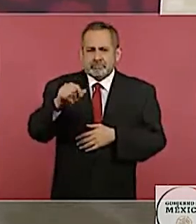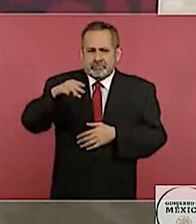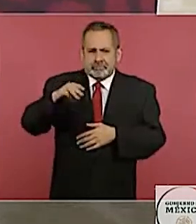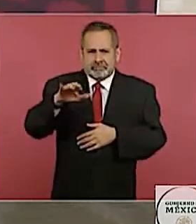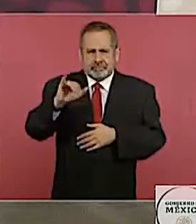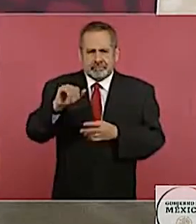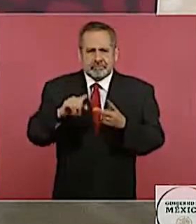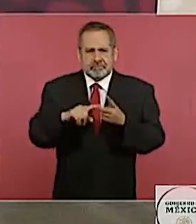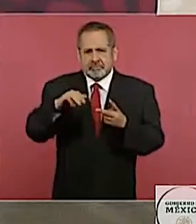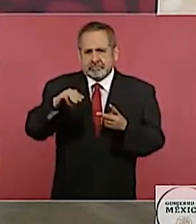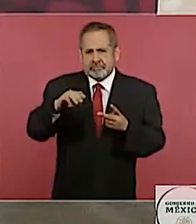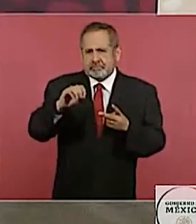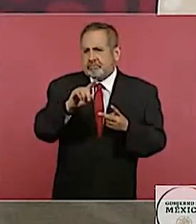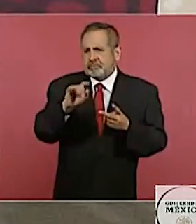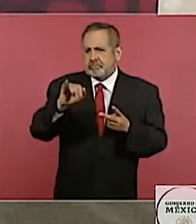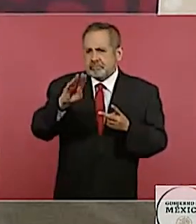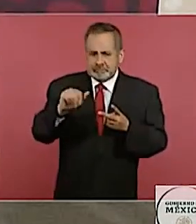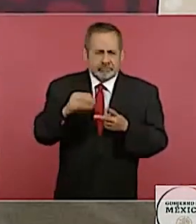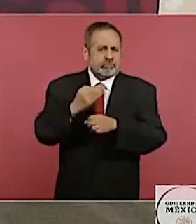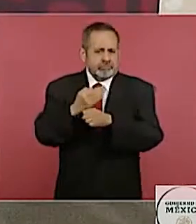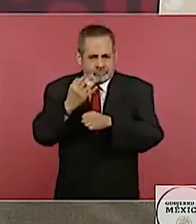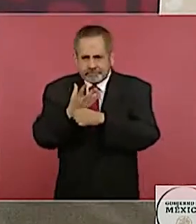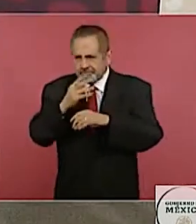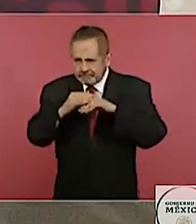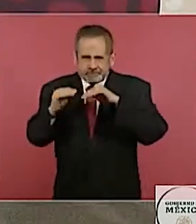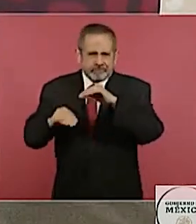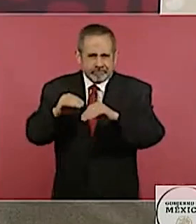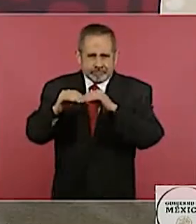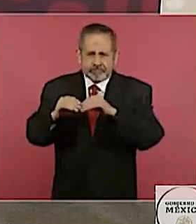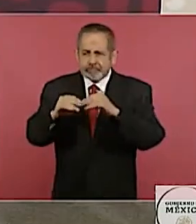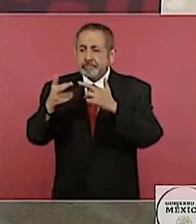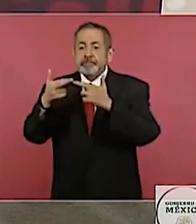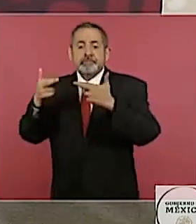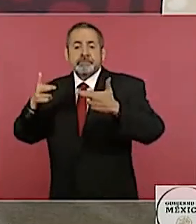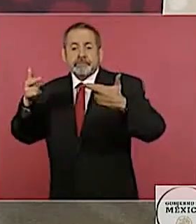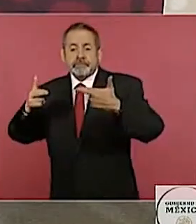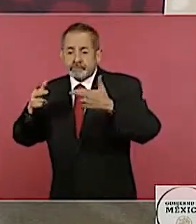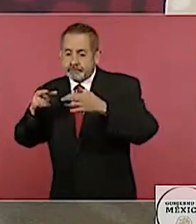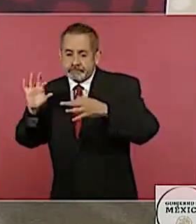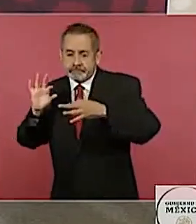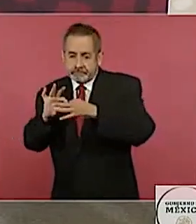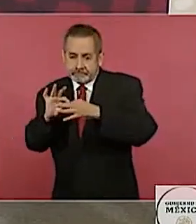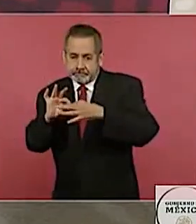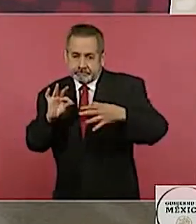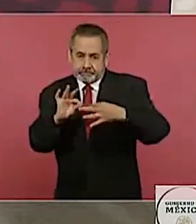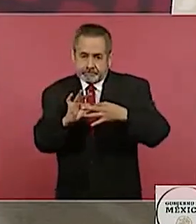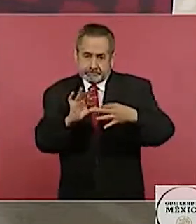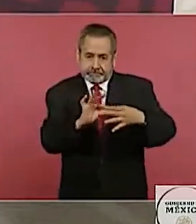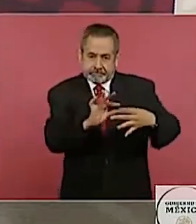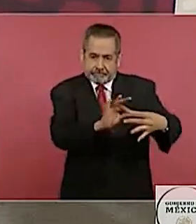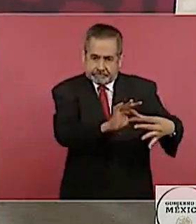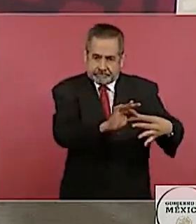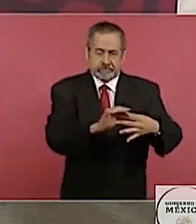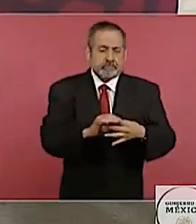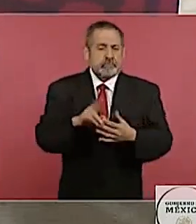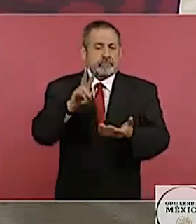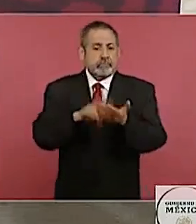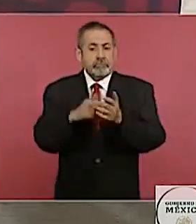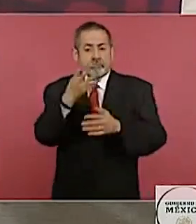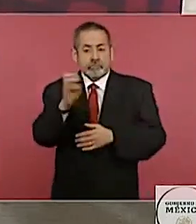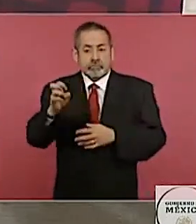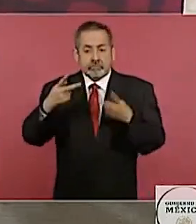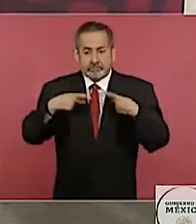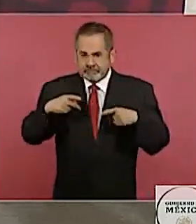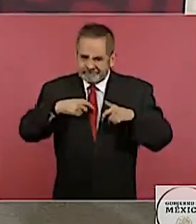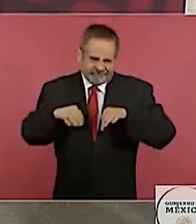mimba que es donde estamos ahorita haciendo la terminación de las interconexiones estaremos trabajando 2900 trabajadores con